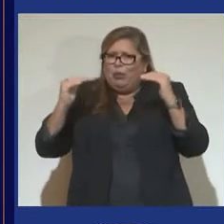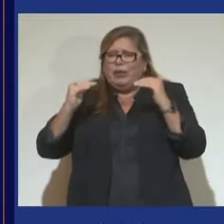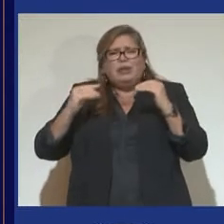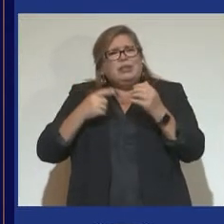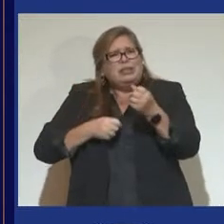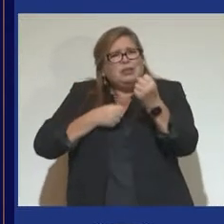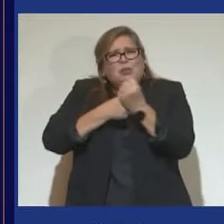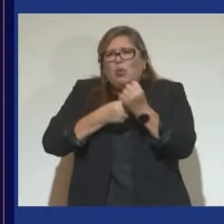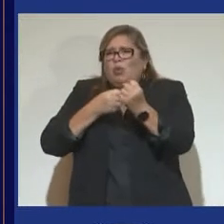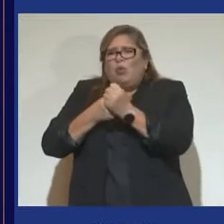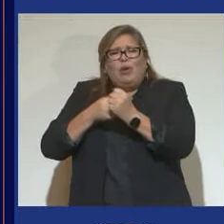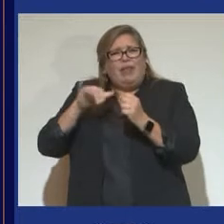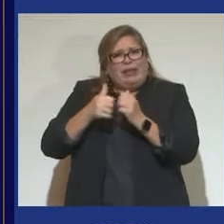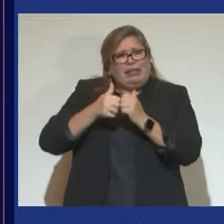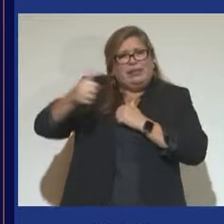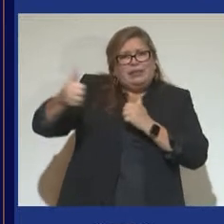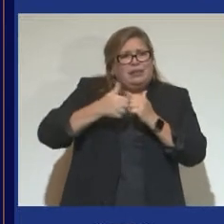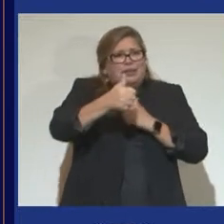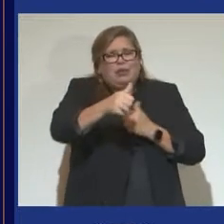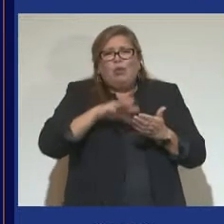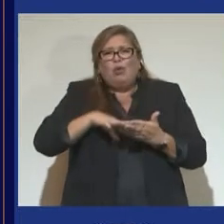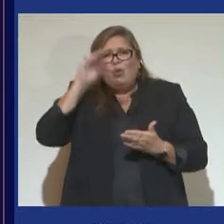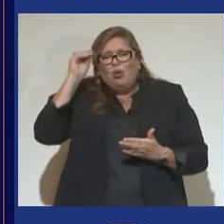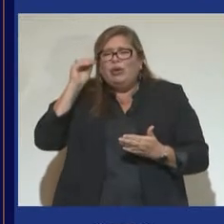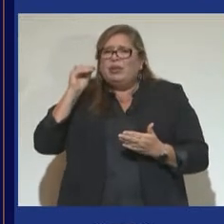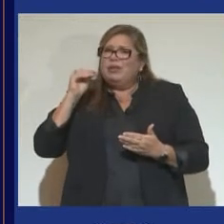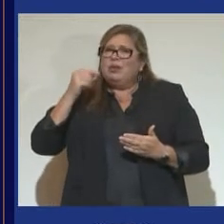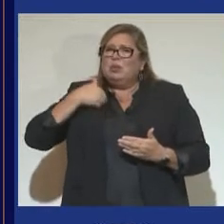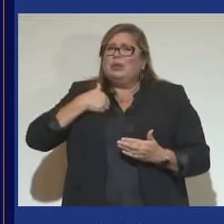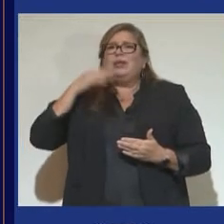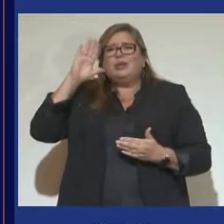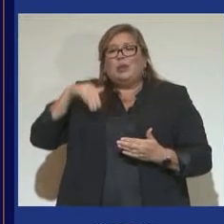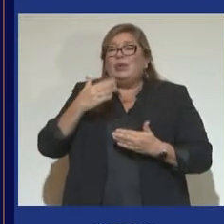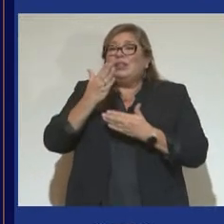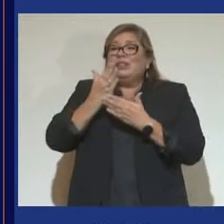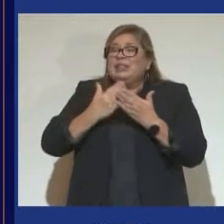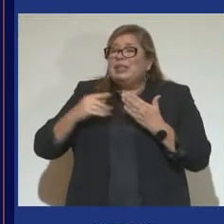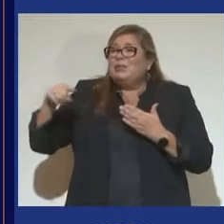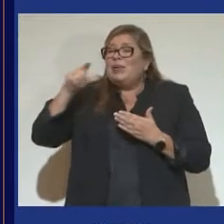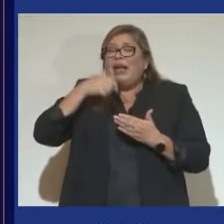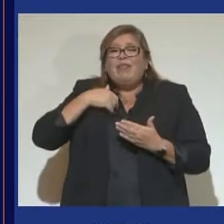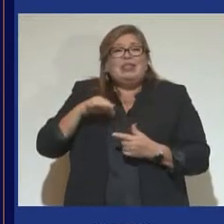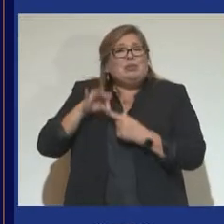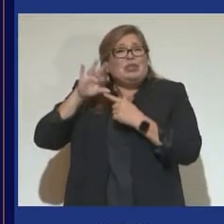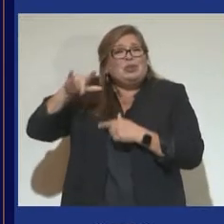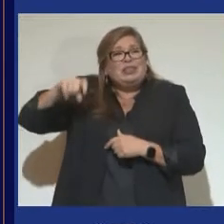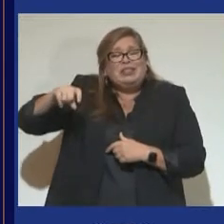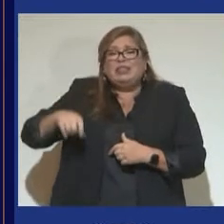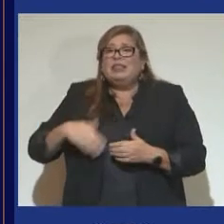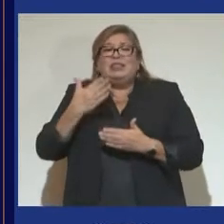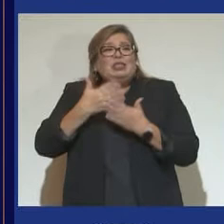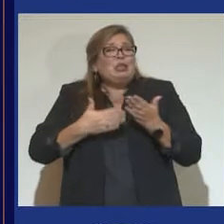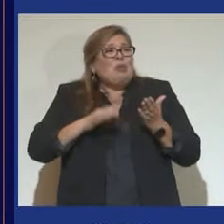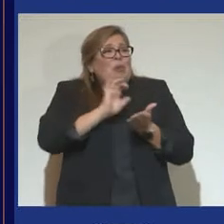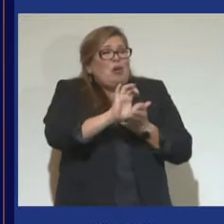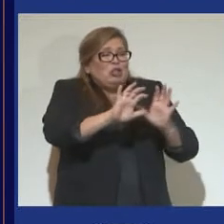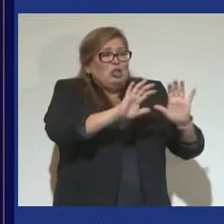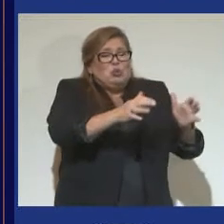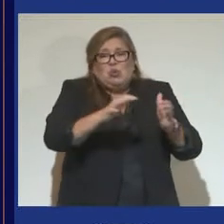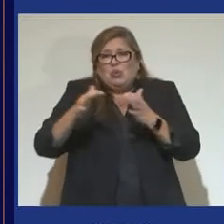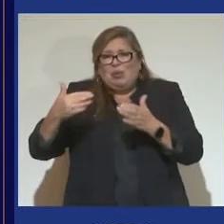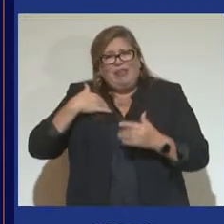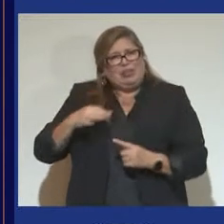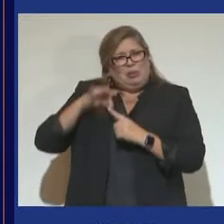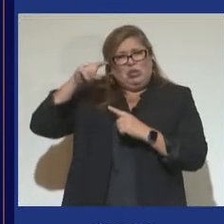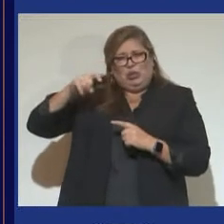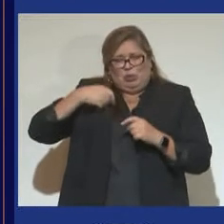apoyo para gente que está aprendiendo a distancia o gente con necesidades especiales gente